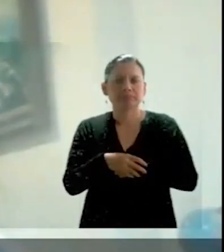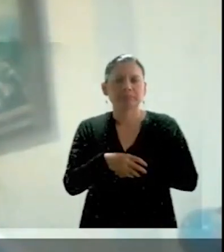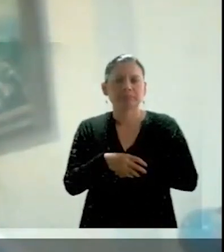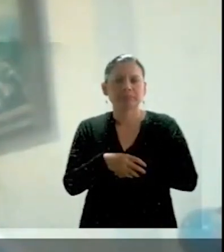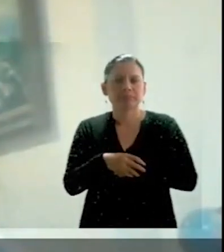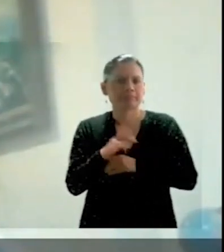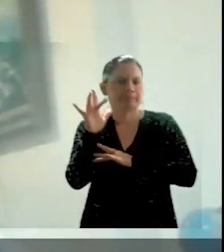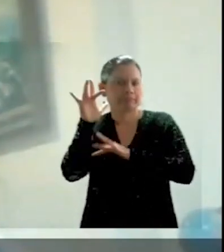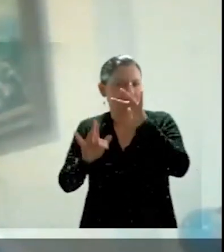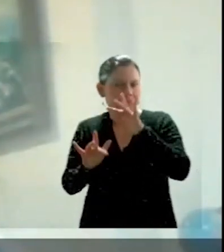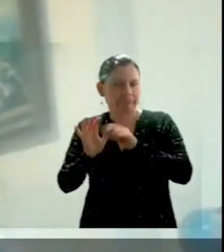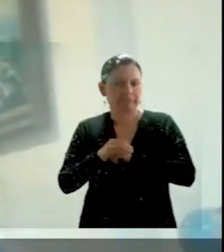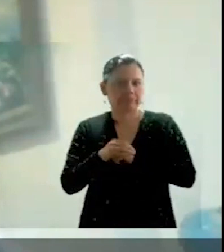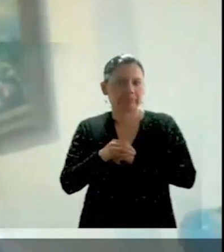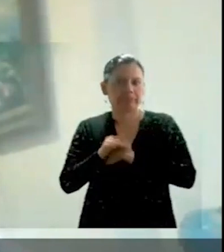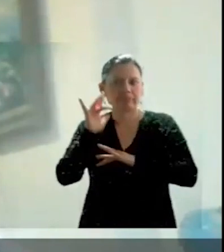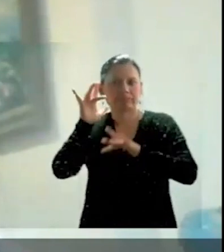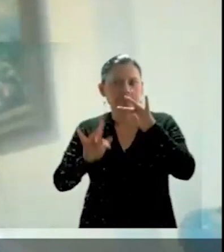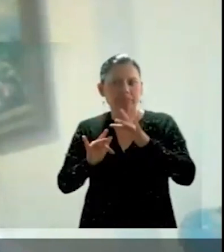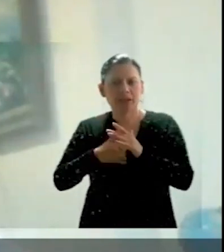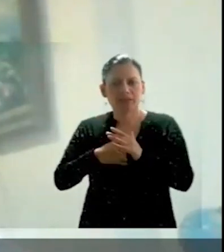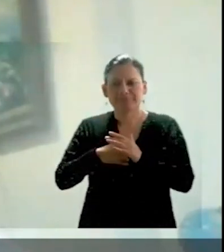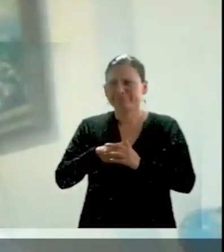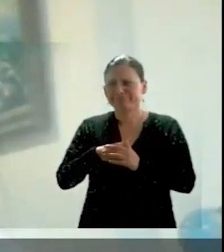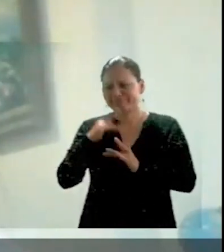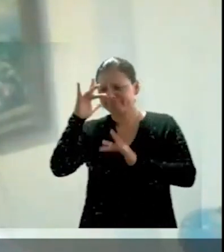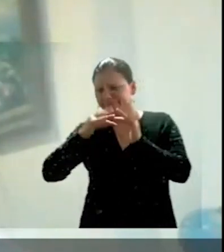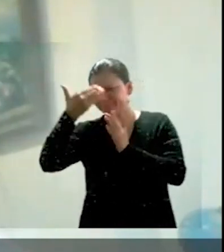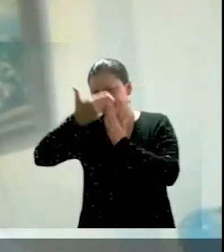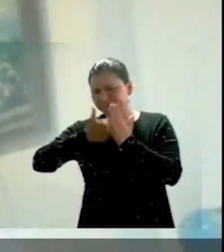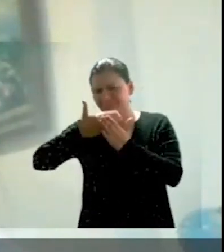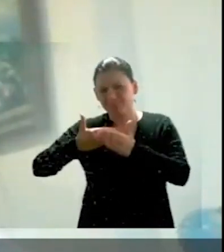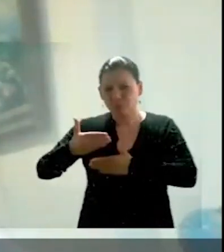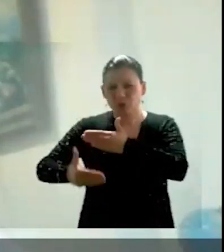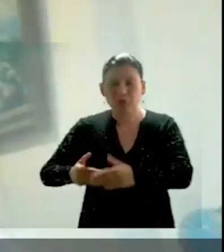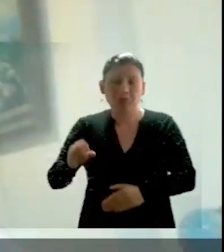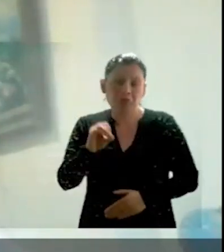no correspondía colocarla o que se trata